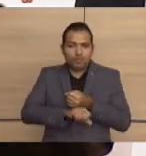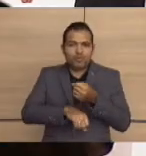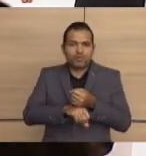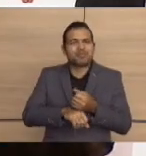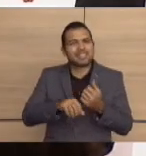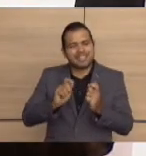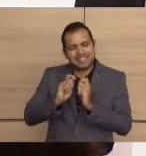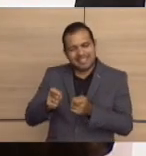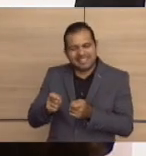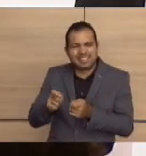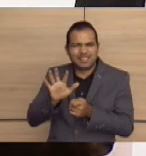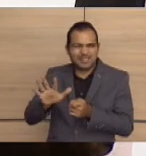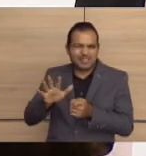superpoderosas,